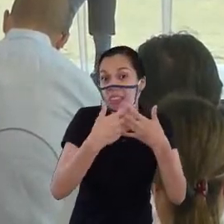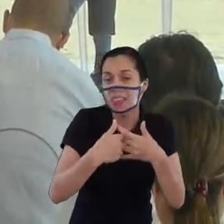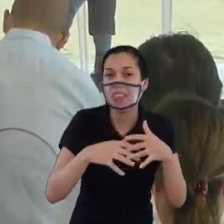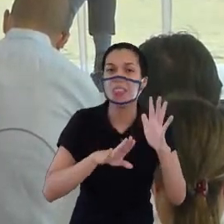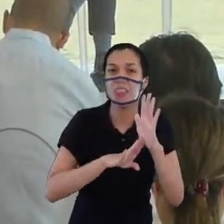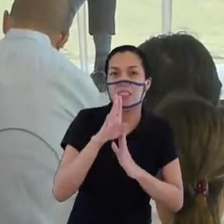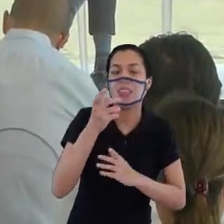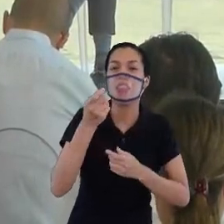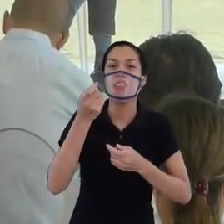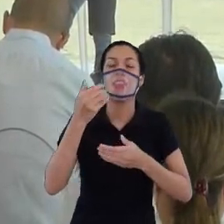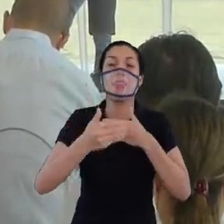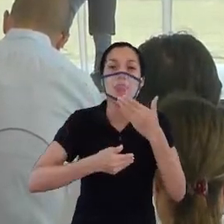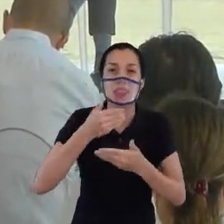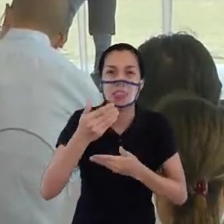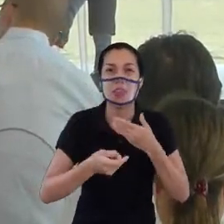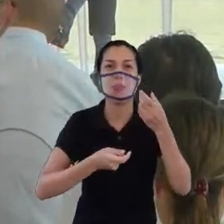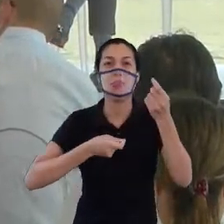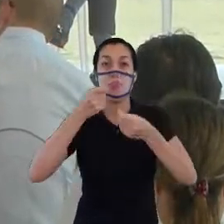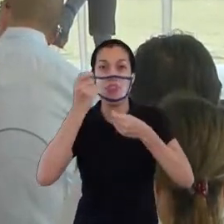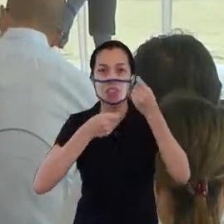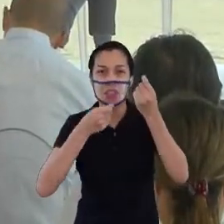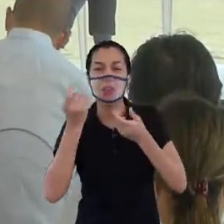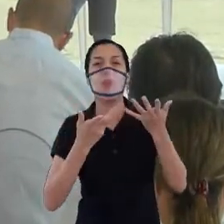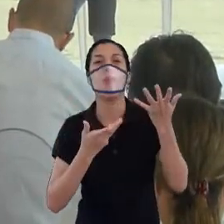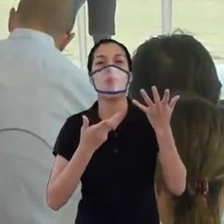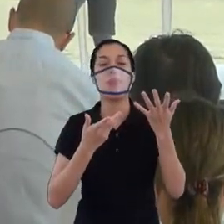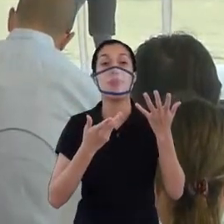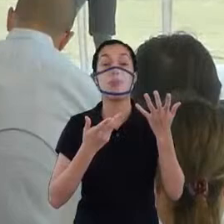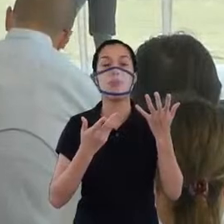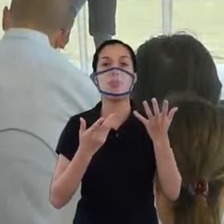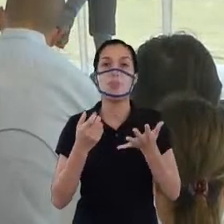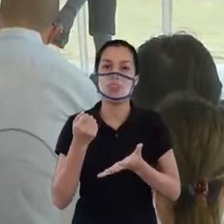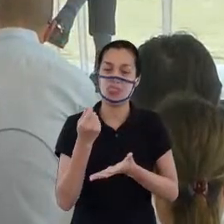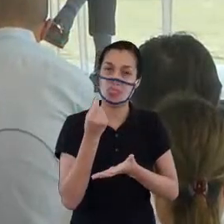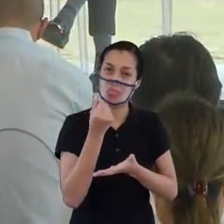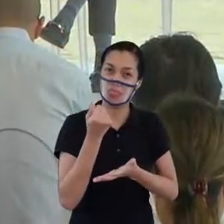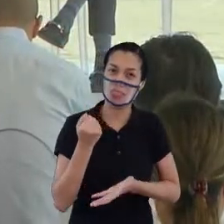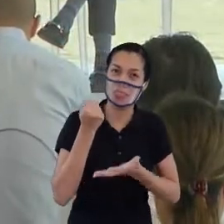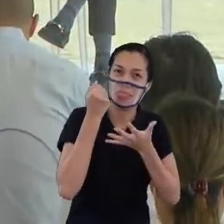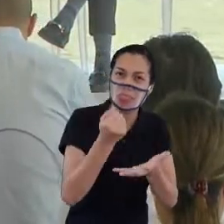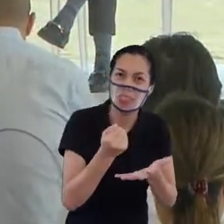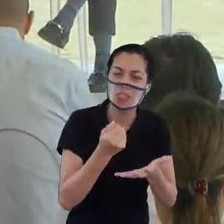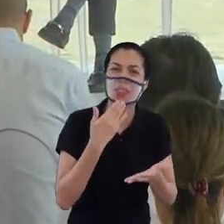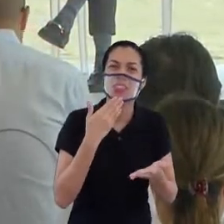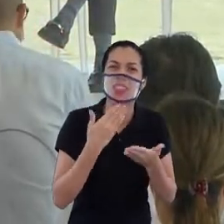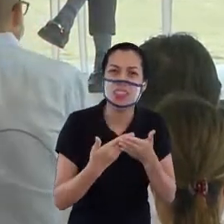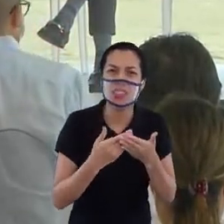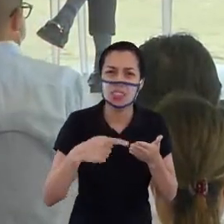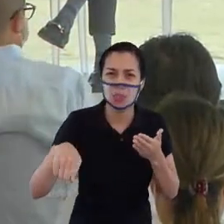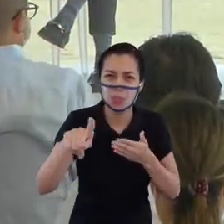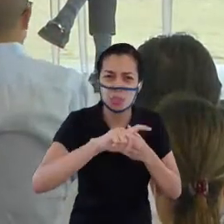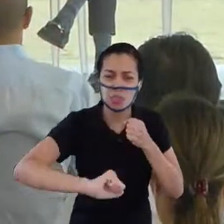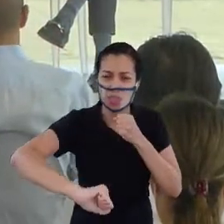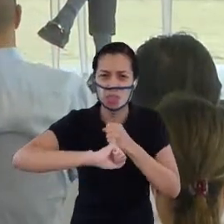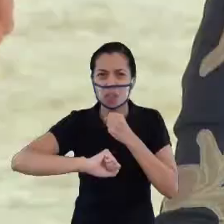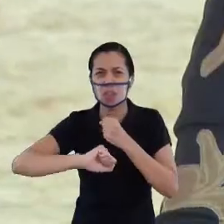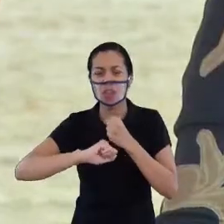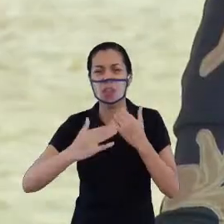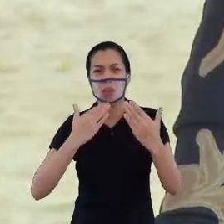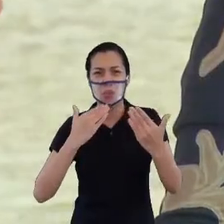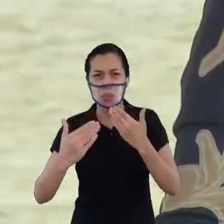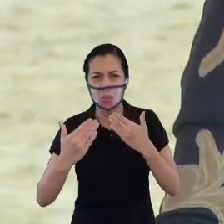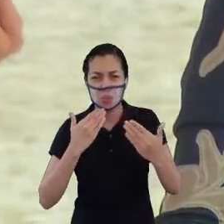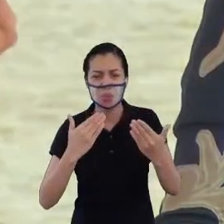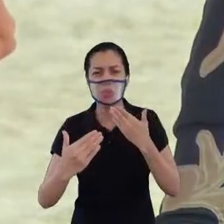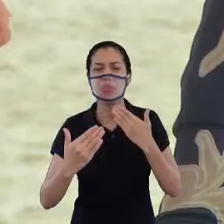económico y sobre todo riqueza. Eso es importante. Y eso se logra gracias a la confianza. Hoy, afortunadamente, tenemos